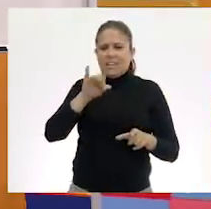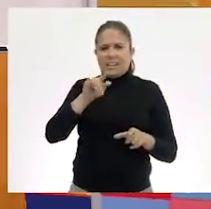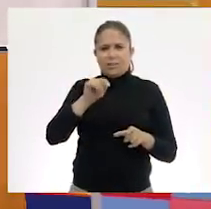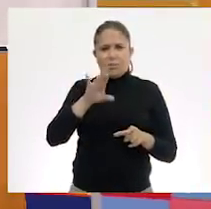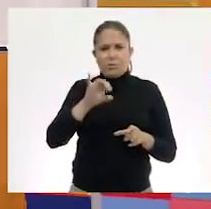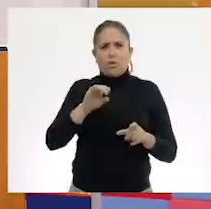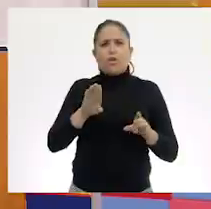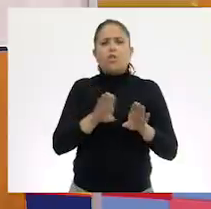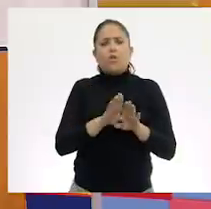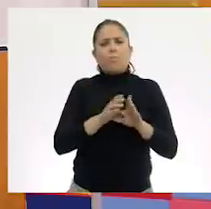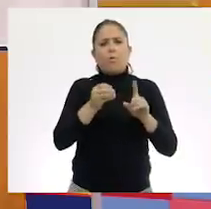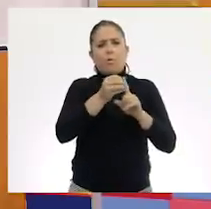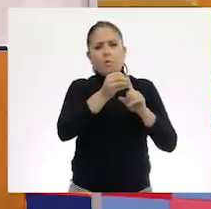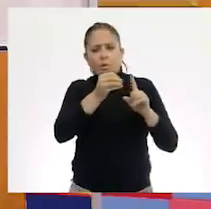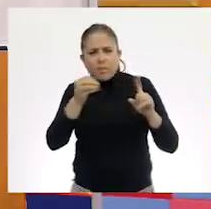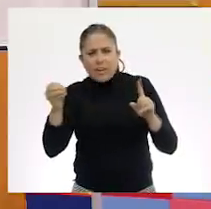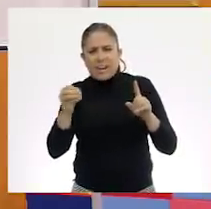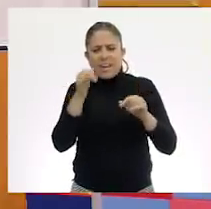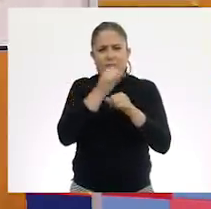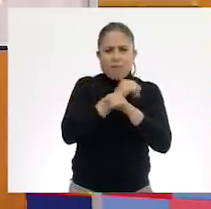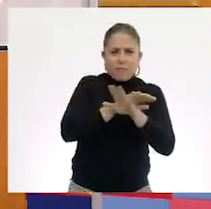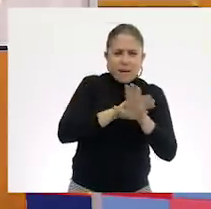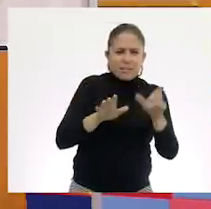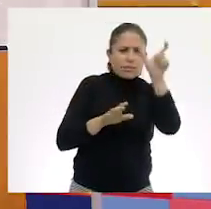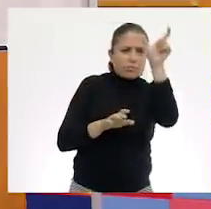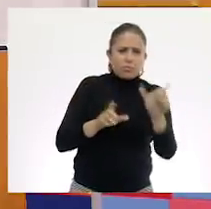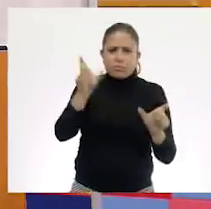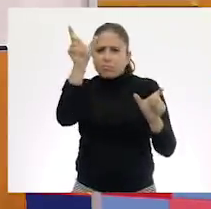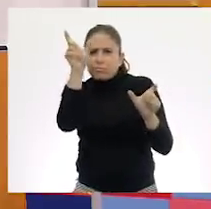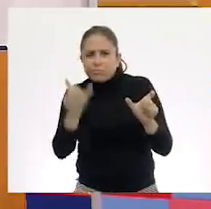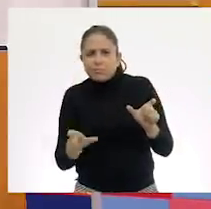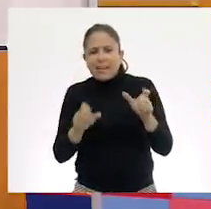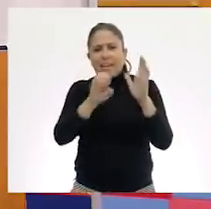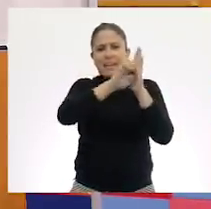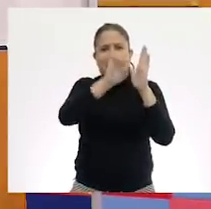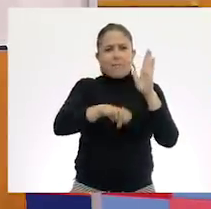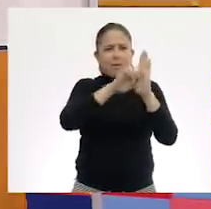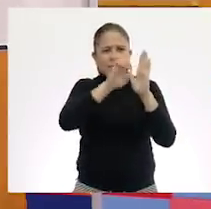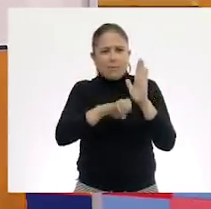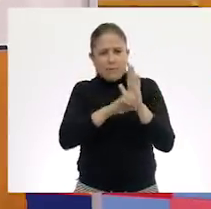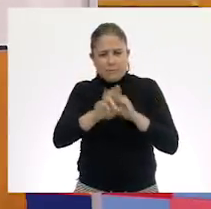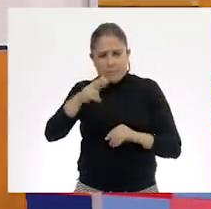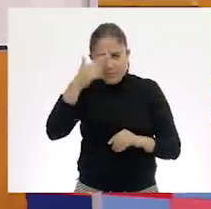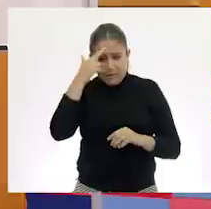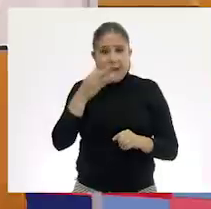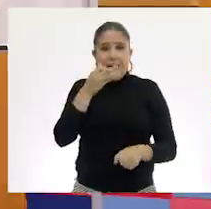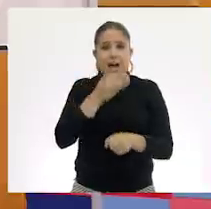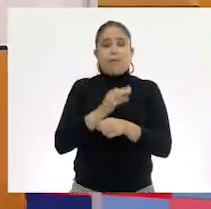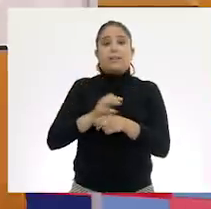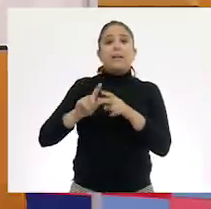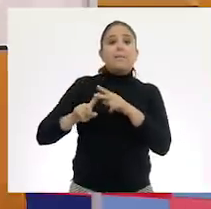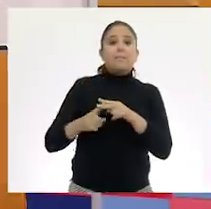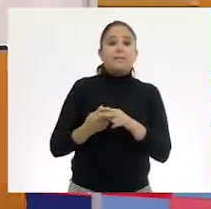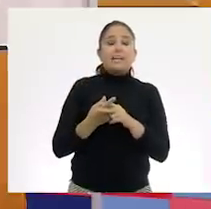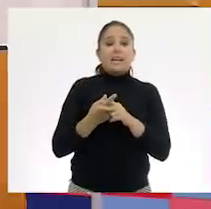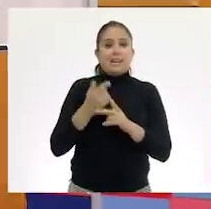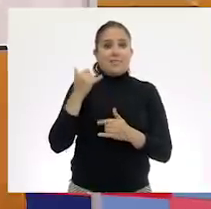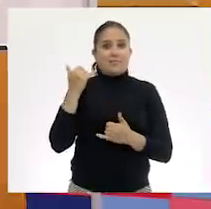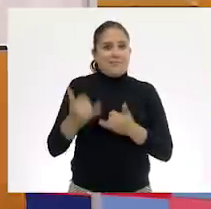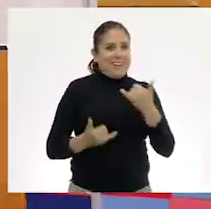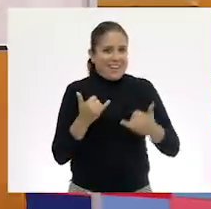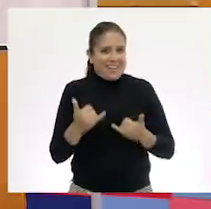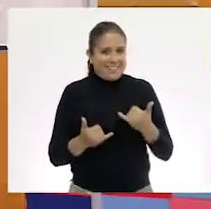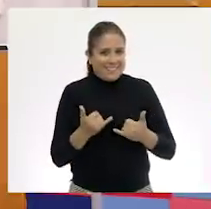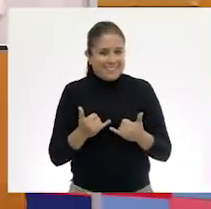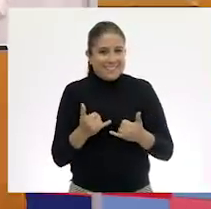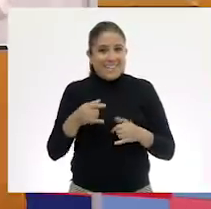se tiene que ir ordenando con toda la información. Inclusive hicimos los ejemplos de cómo tienen que ir. Pero ahorita vamos a iniciar con un pequeño juego.